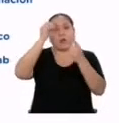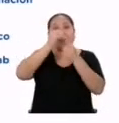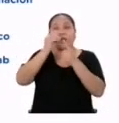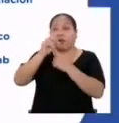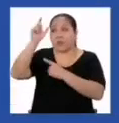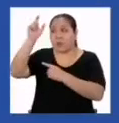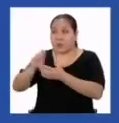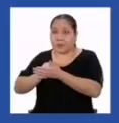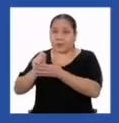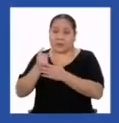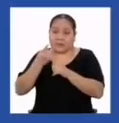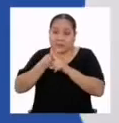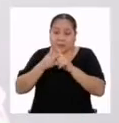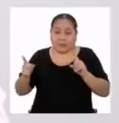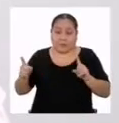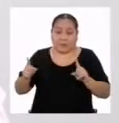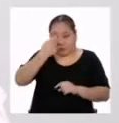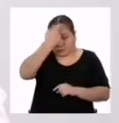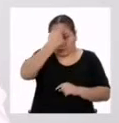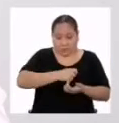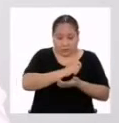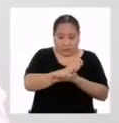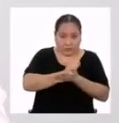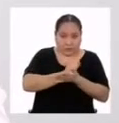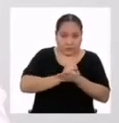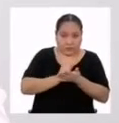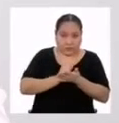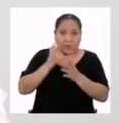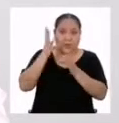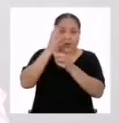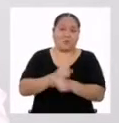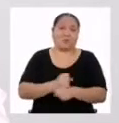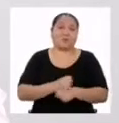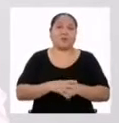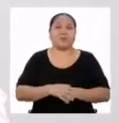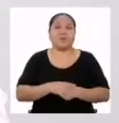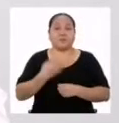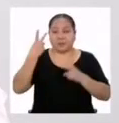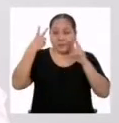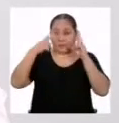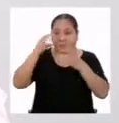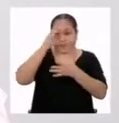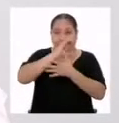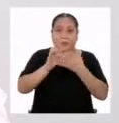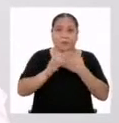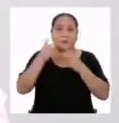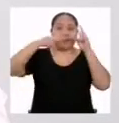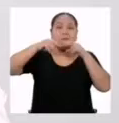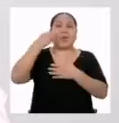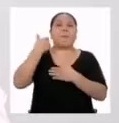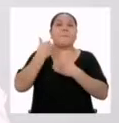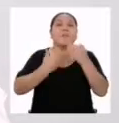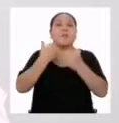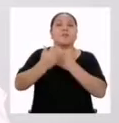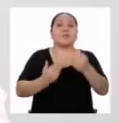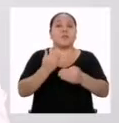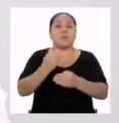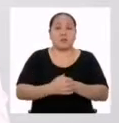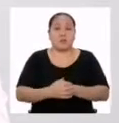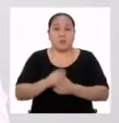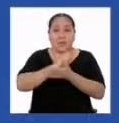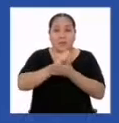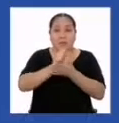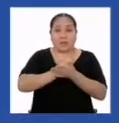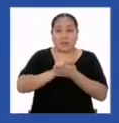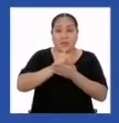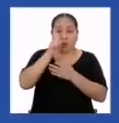resumen. Ahora que ya conocemos sus características, enfoquémonos en el proceso que debemos seguir para escribir